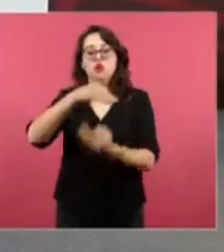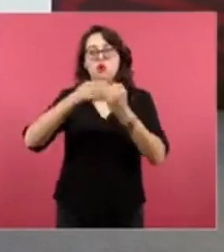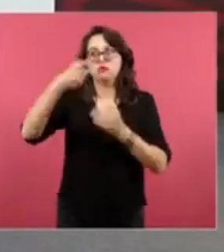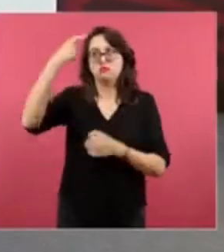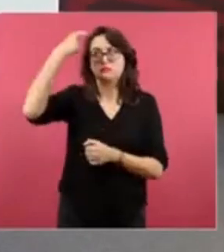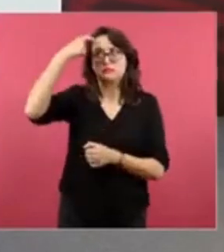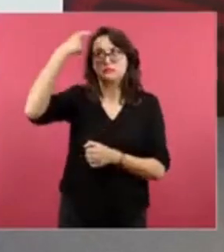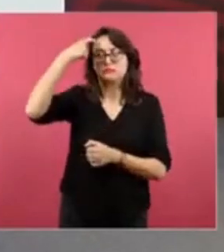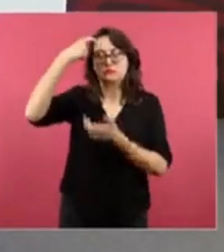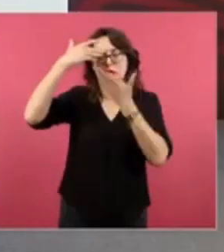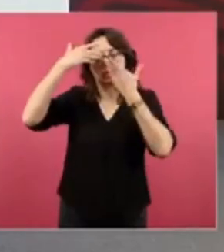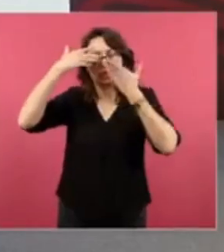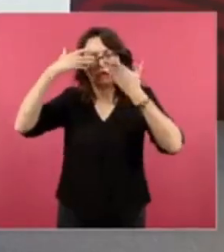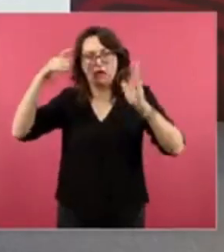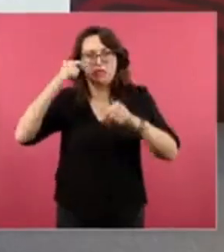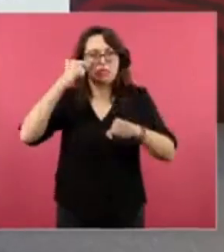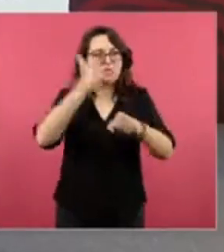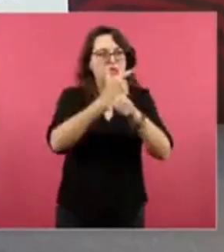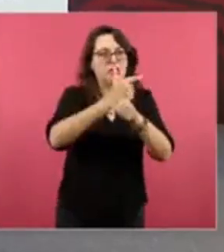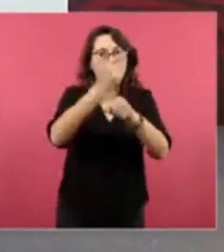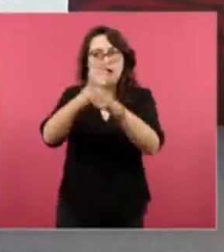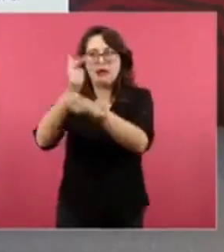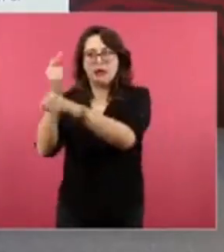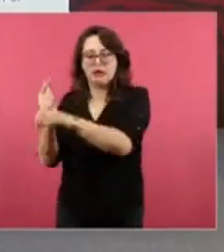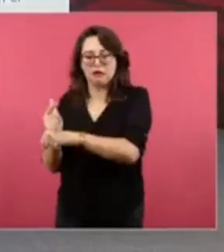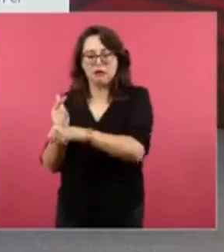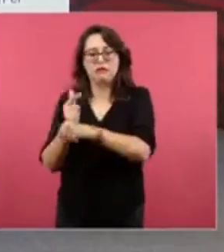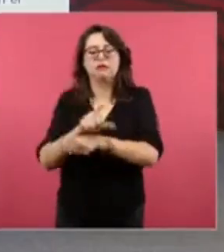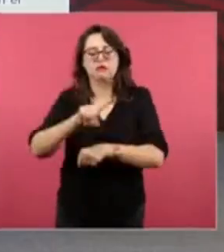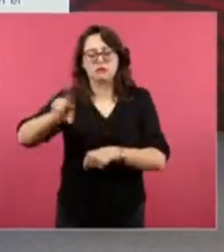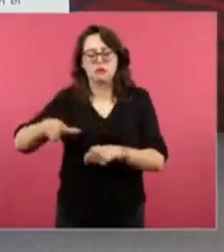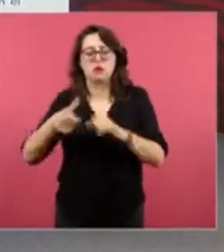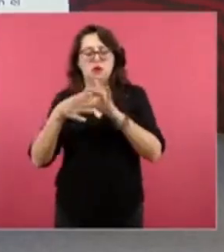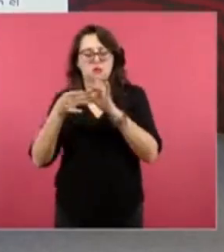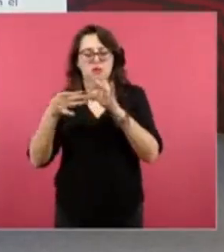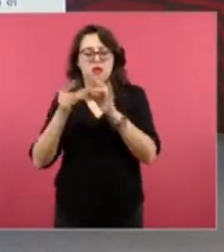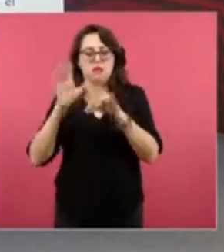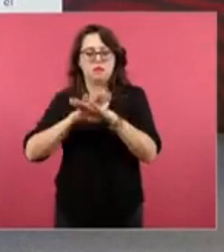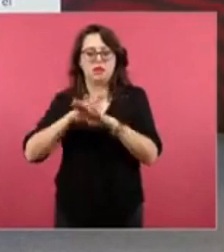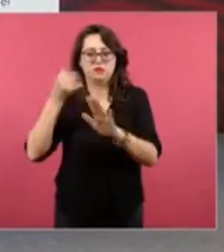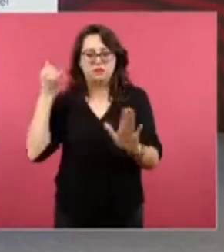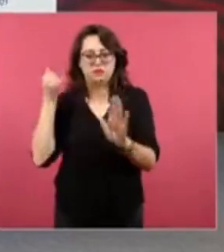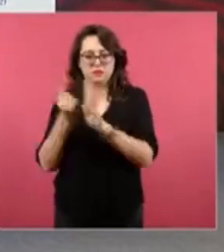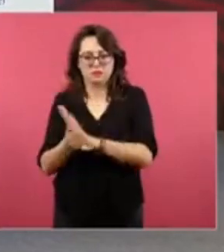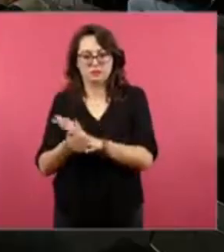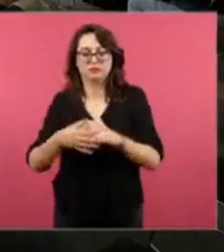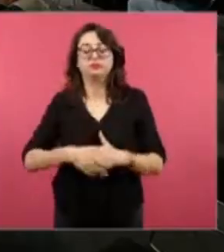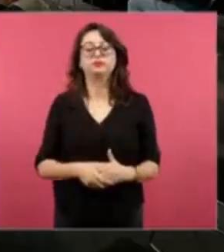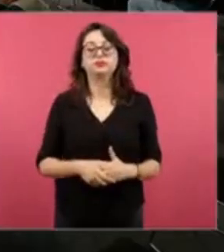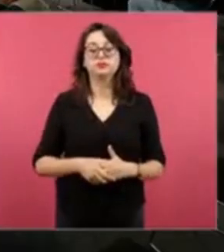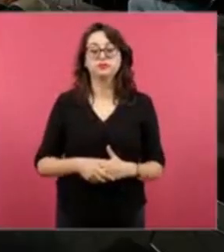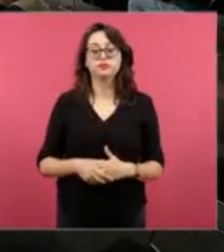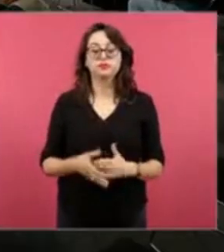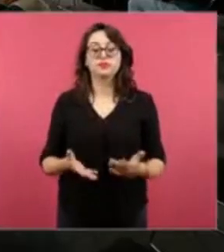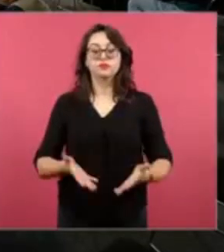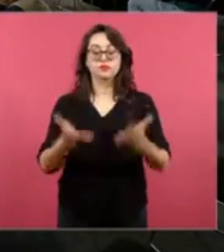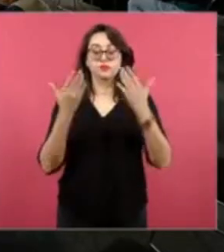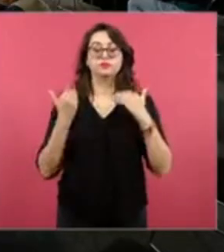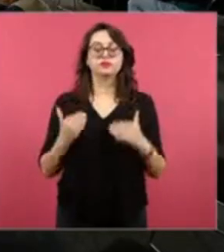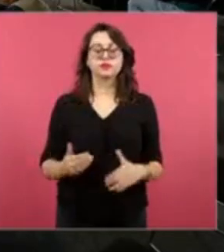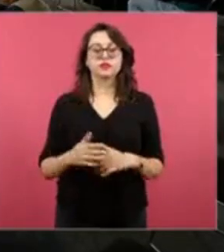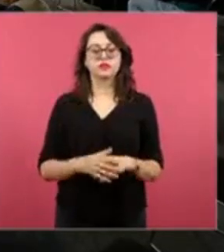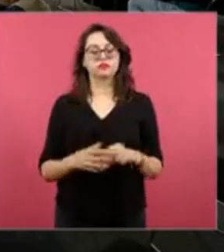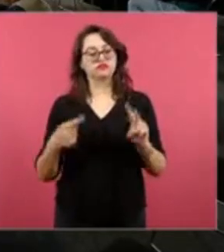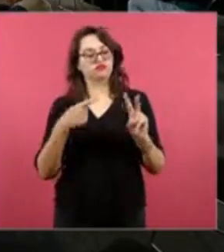Vayamos y volvamos. Aquí tenemos a un pajcha y un maccha. ¿Sí? En